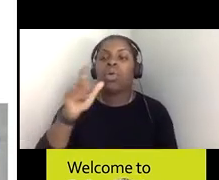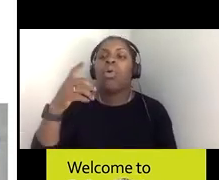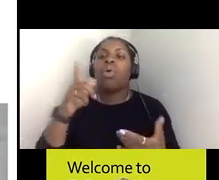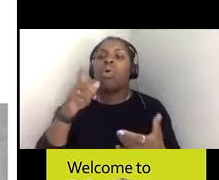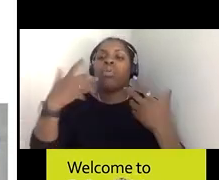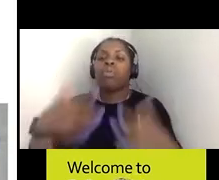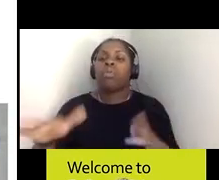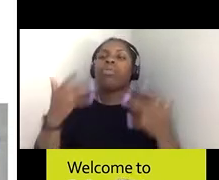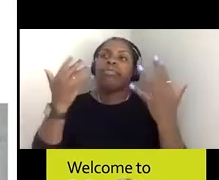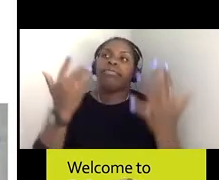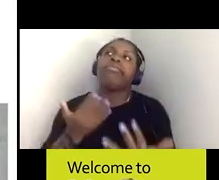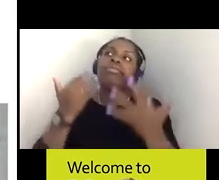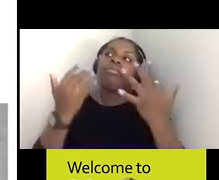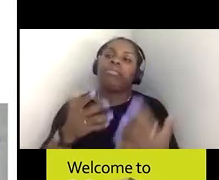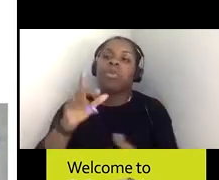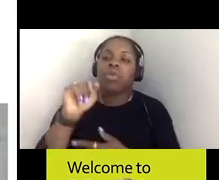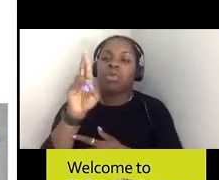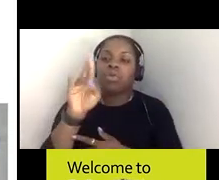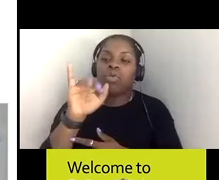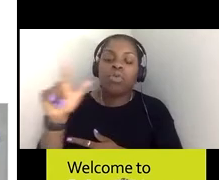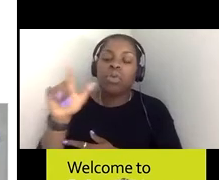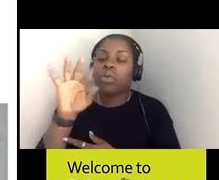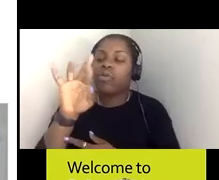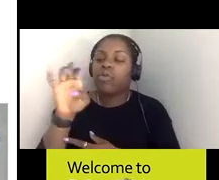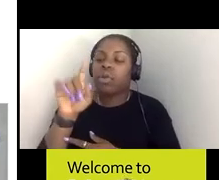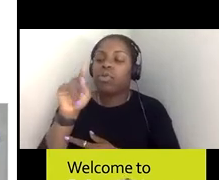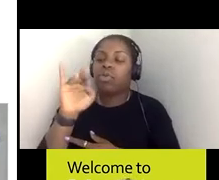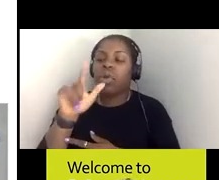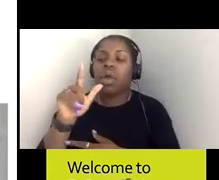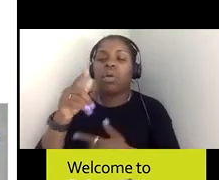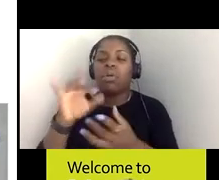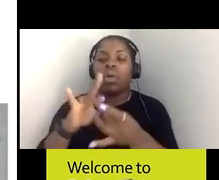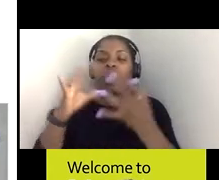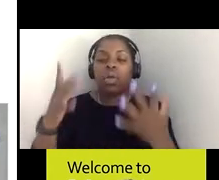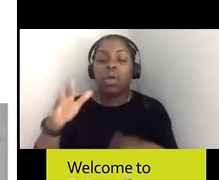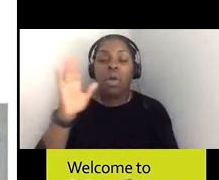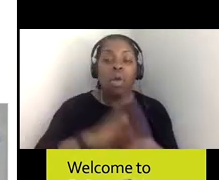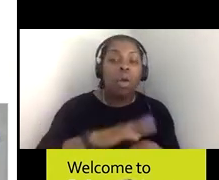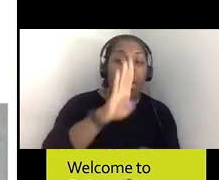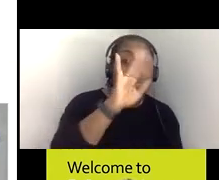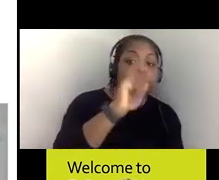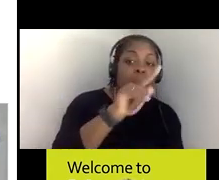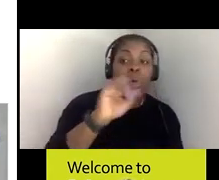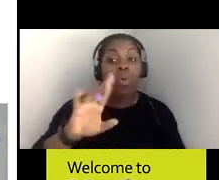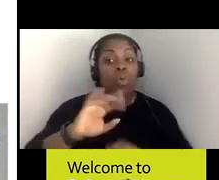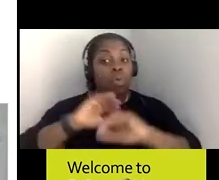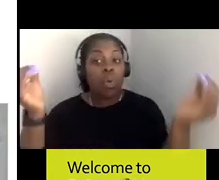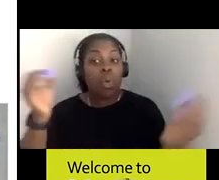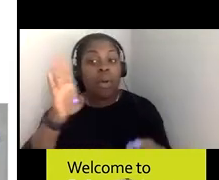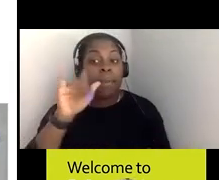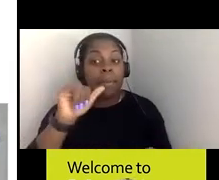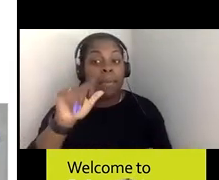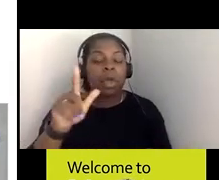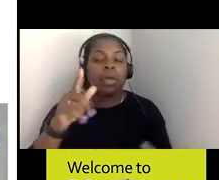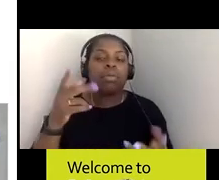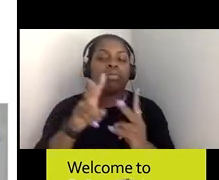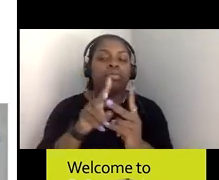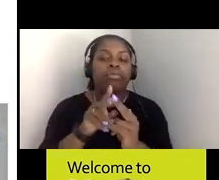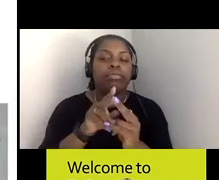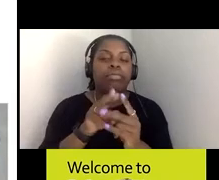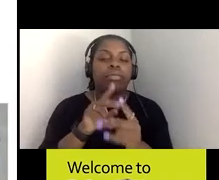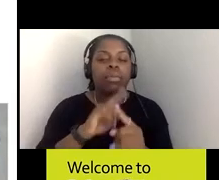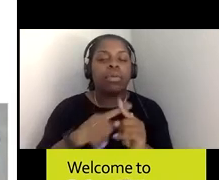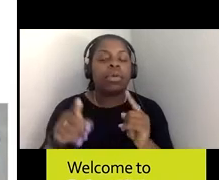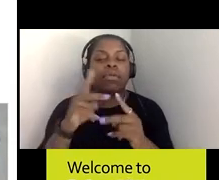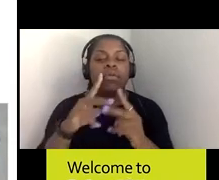monitores electrónicos, personas que están en prejuicio, tal vez en bajo fianza, pero el monitor electrónico es una